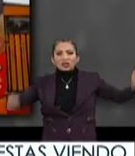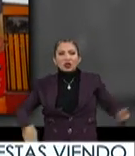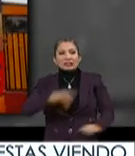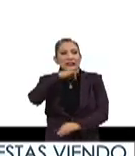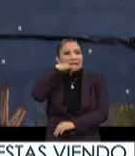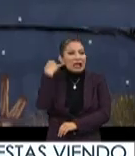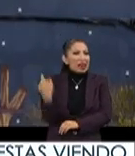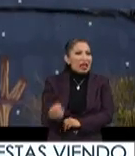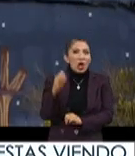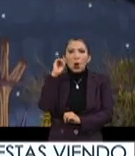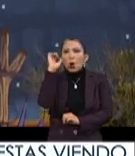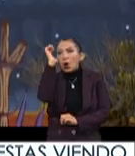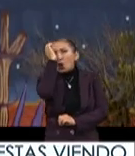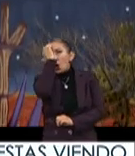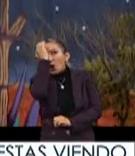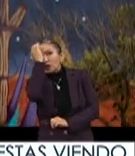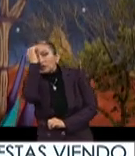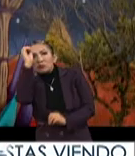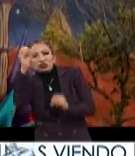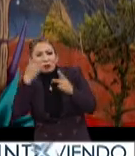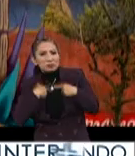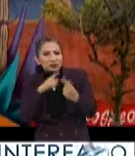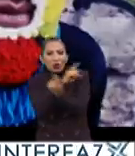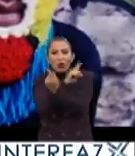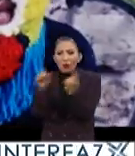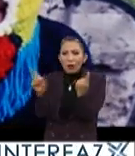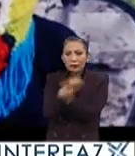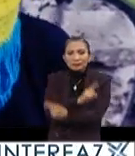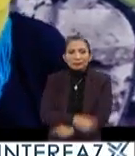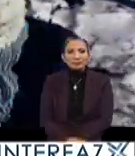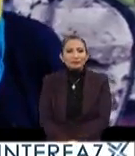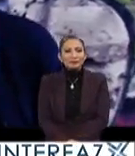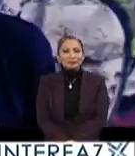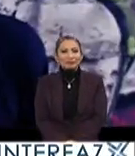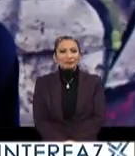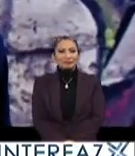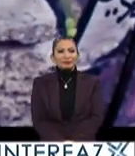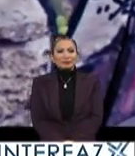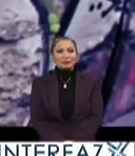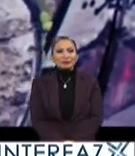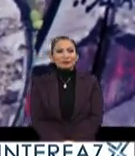Chile, poder conocer a infinidad de personas.